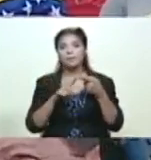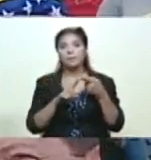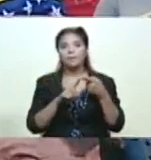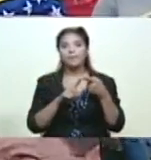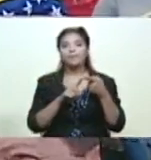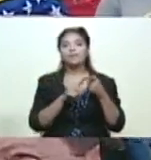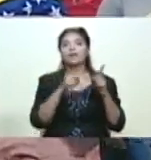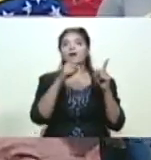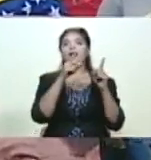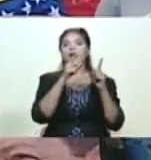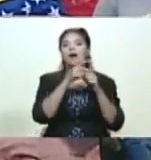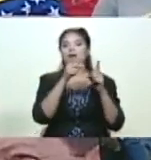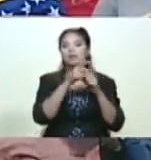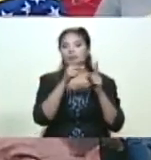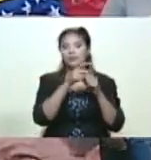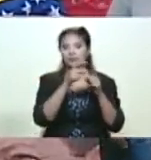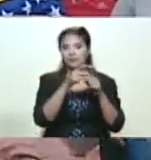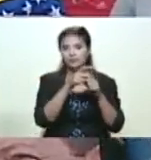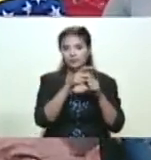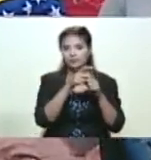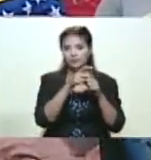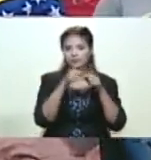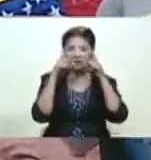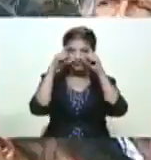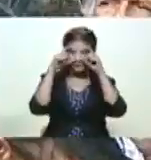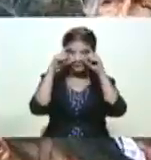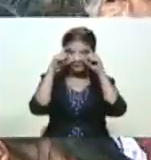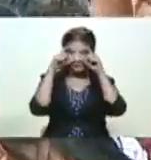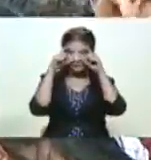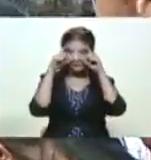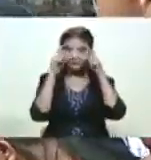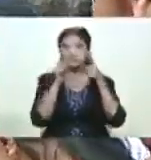Acción Democrática de Henry Ramos Alú,